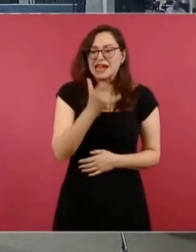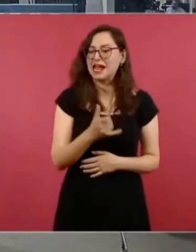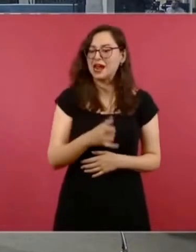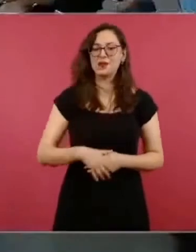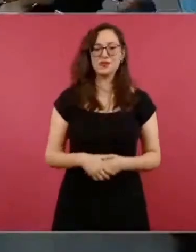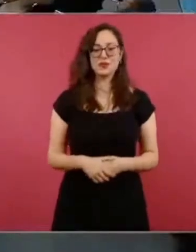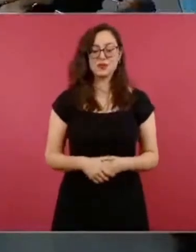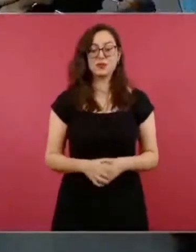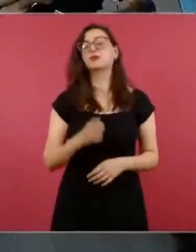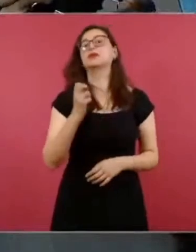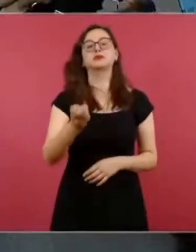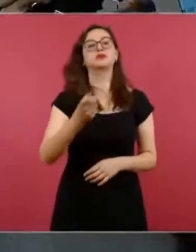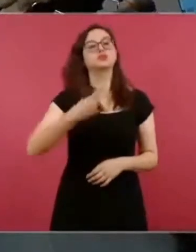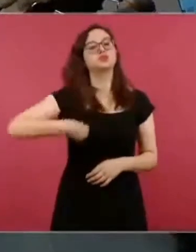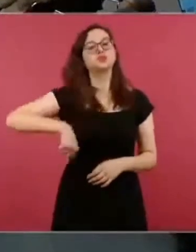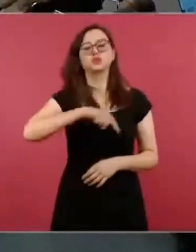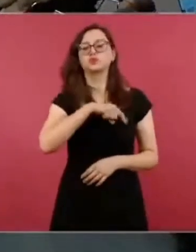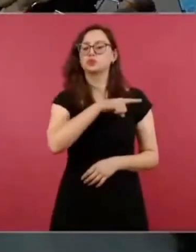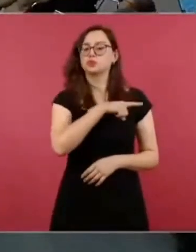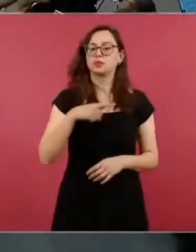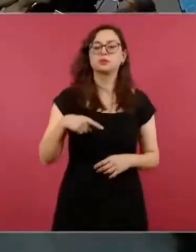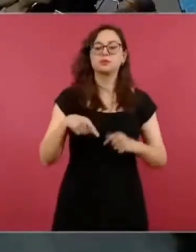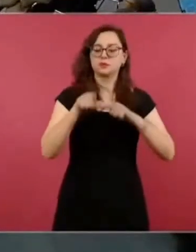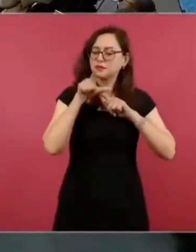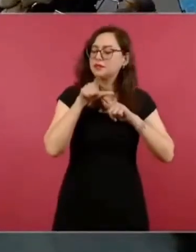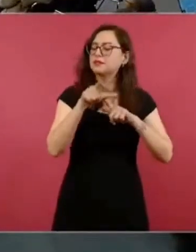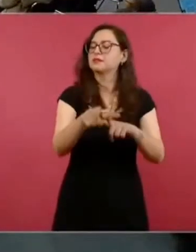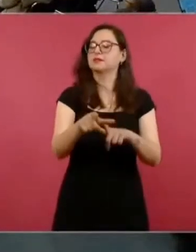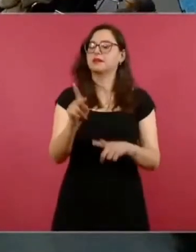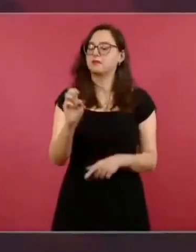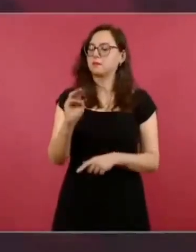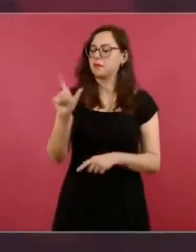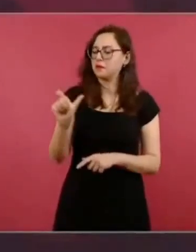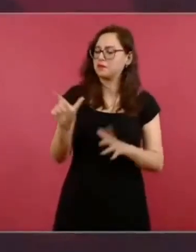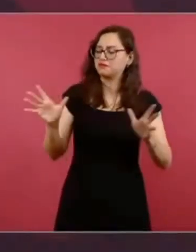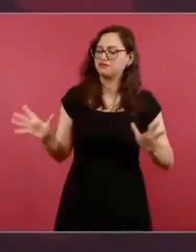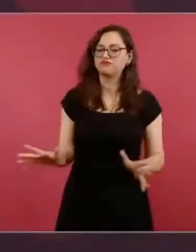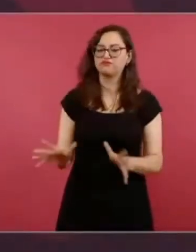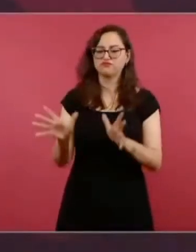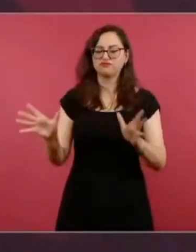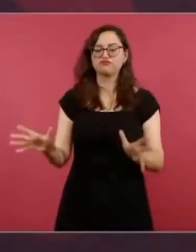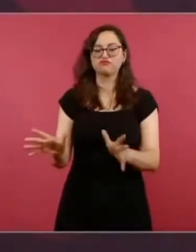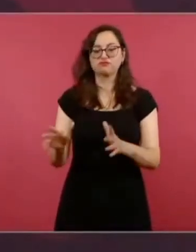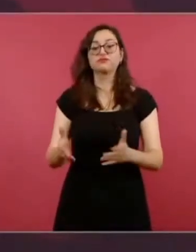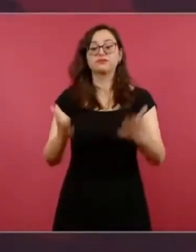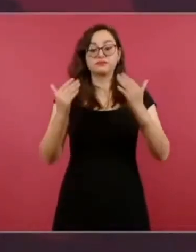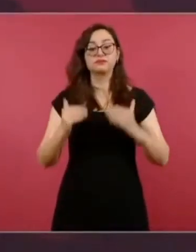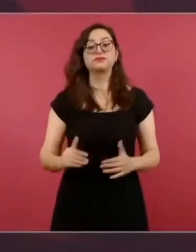continuar adelante por acá.